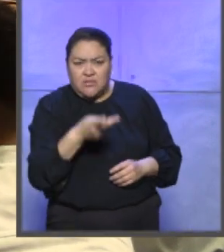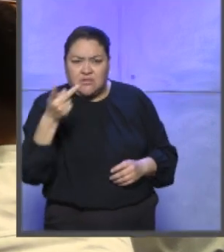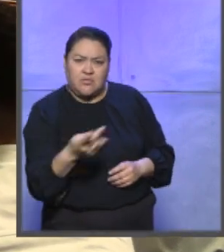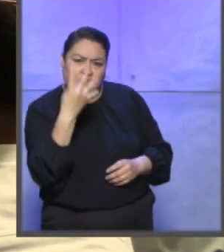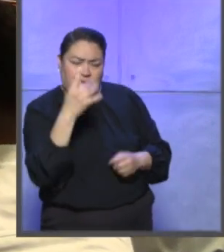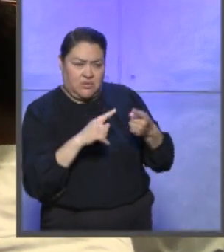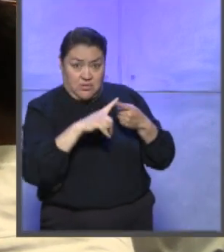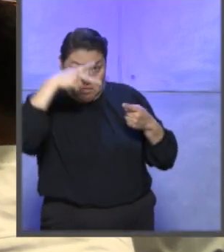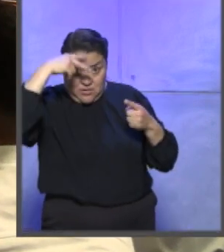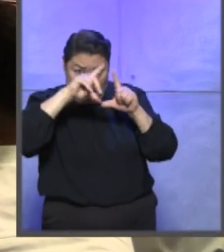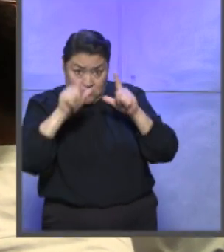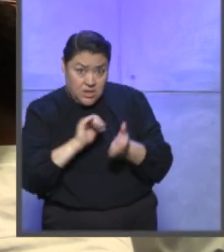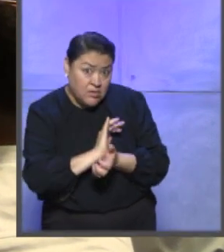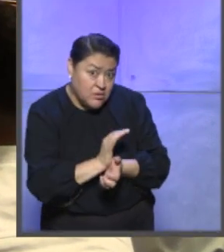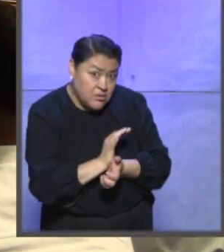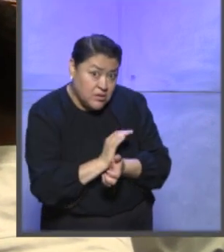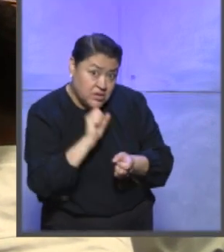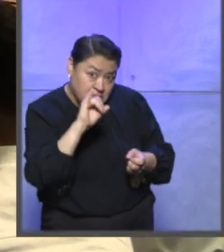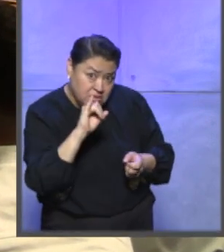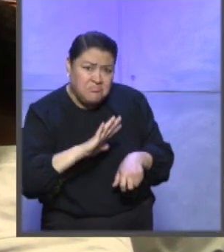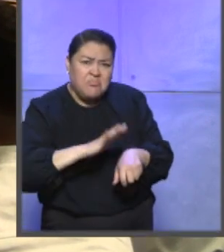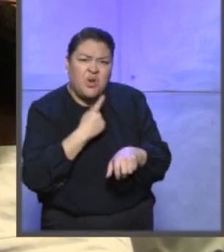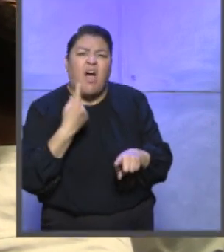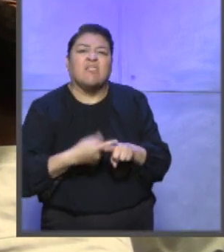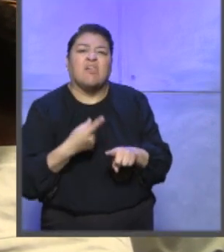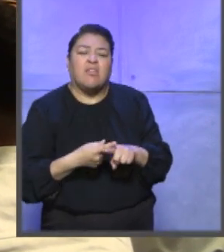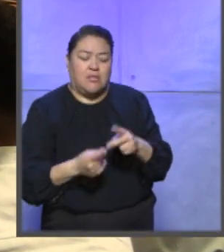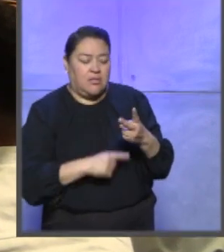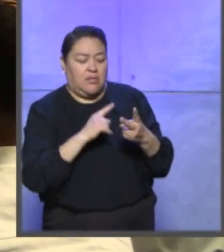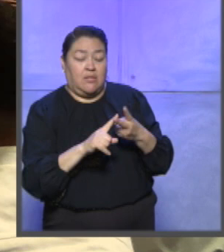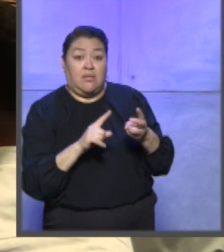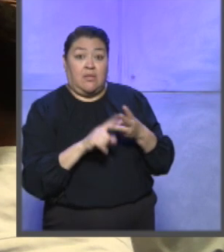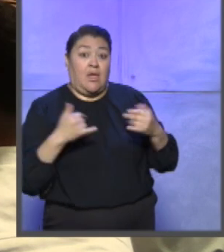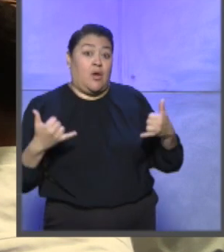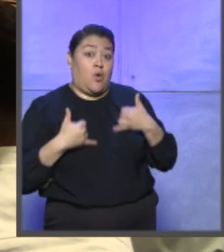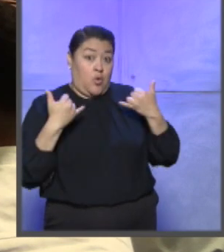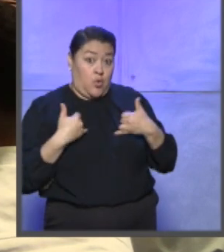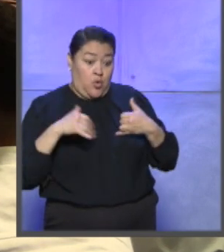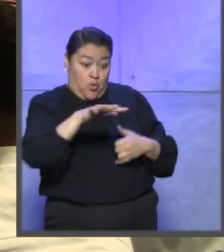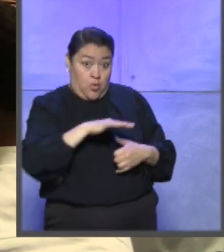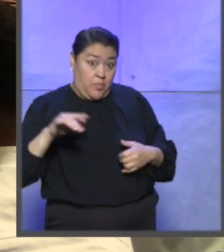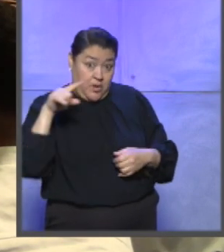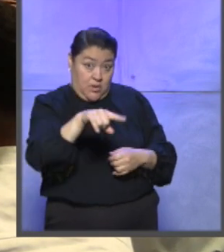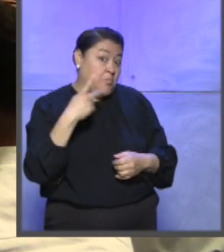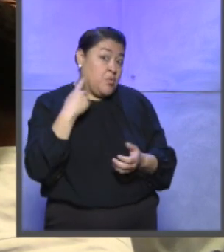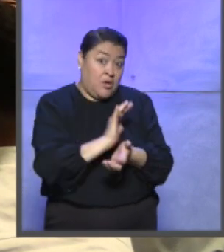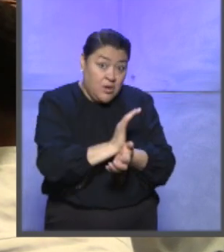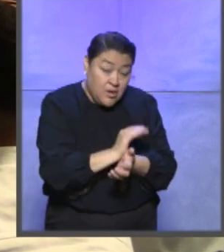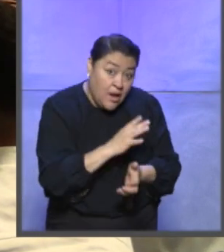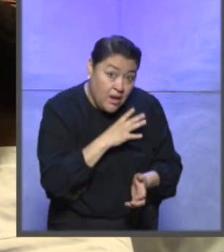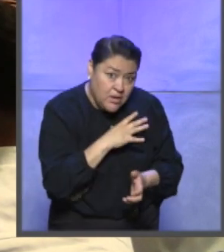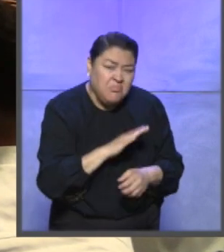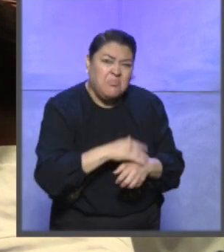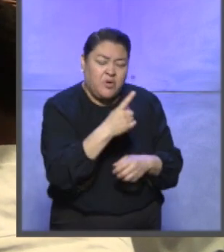fundamentales. México es un país que discrimina, ¿por qué y a quiénes? La juventud en México es objeto de discriminación política, ¿y